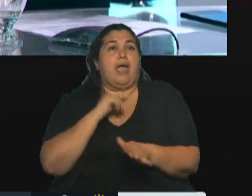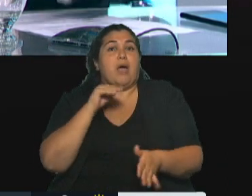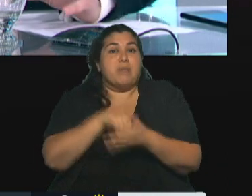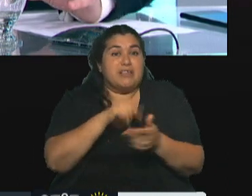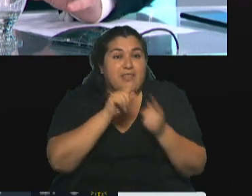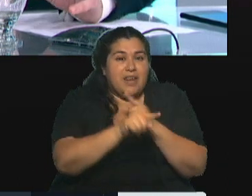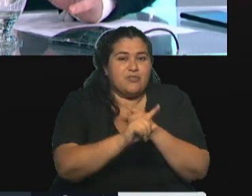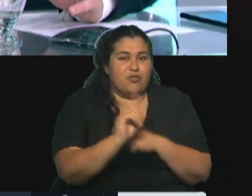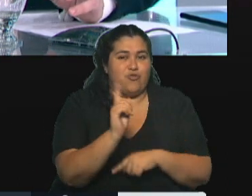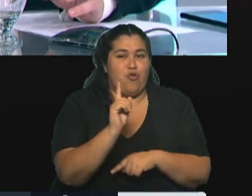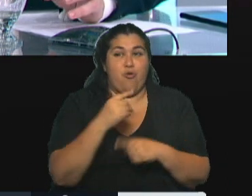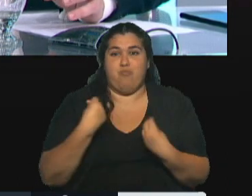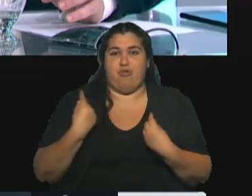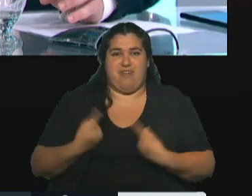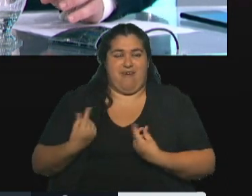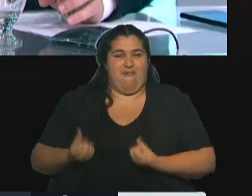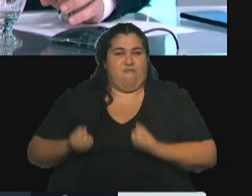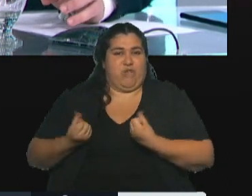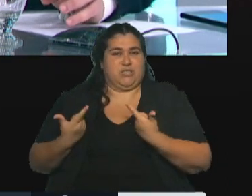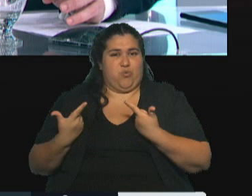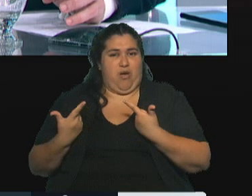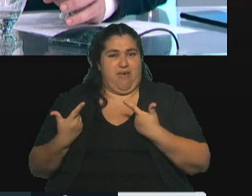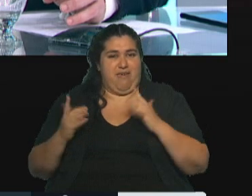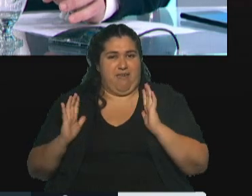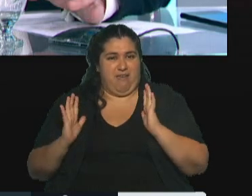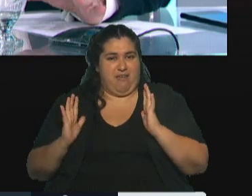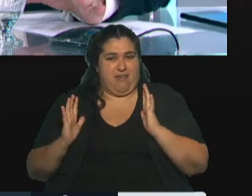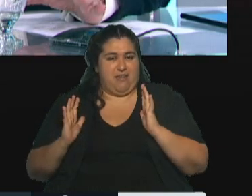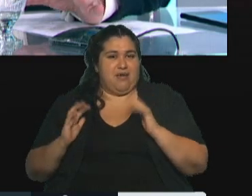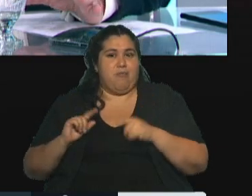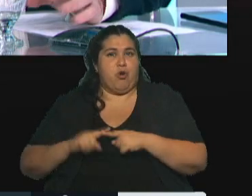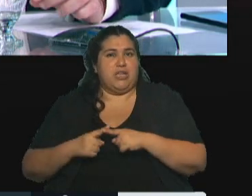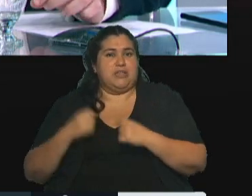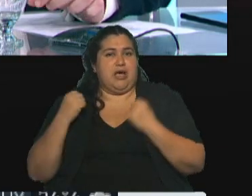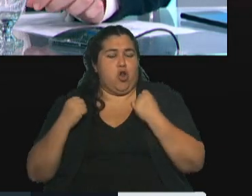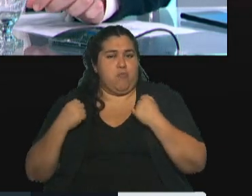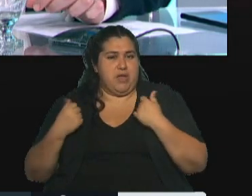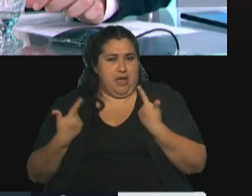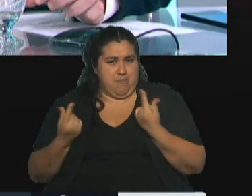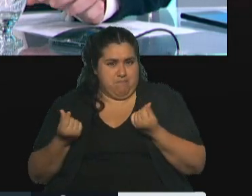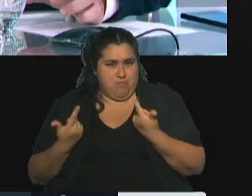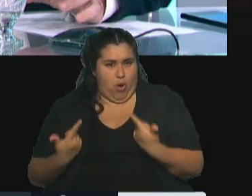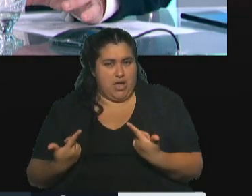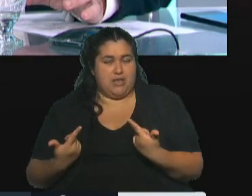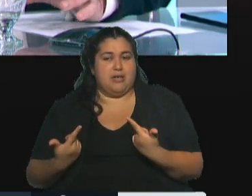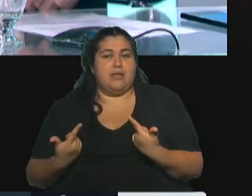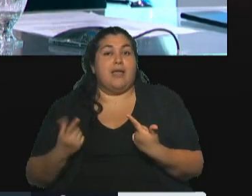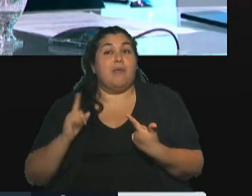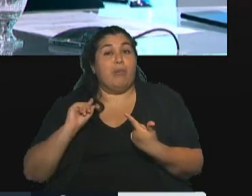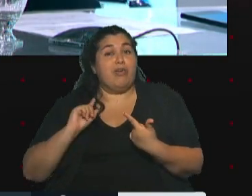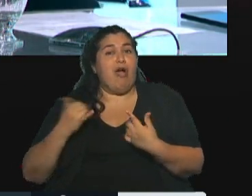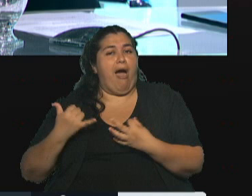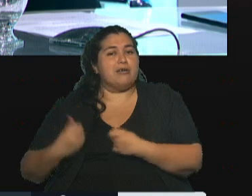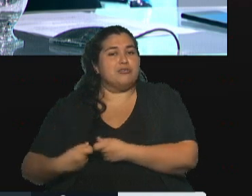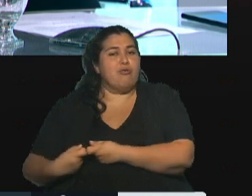porque no tiene las condiciones para hacerlo, no le conviene ni geopolíticamente ni económicamente, pero hay un conjunto de